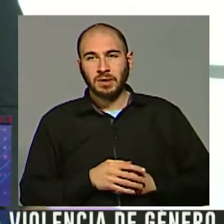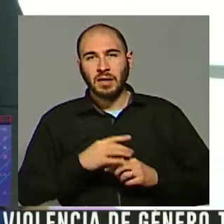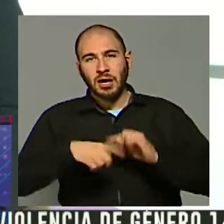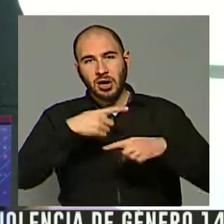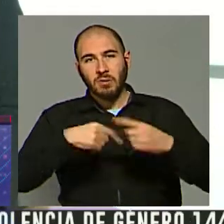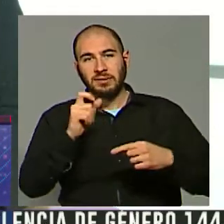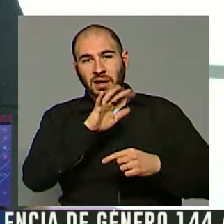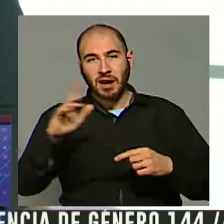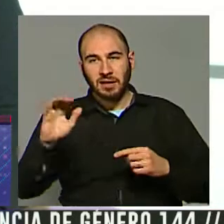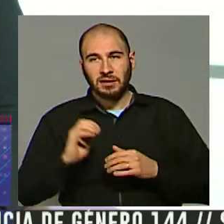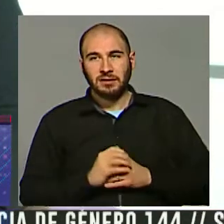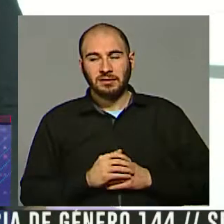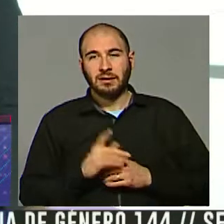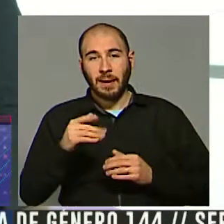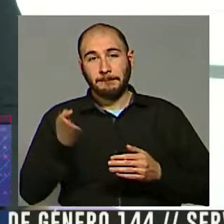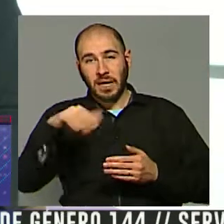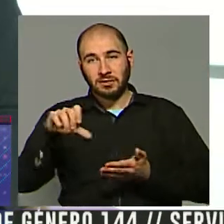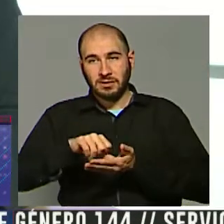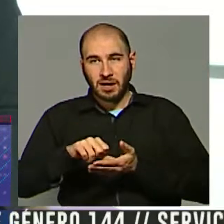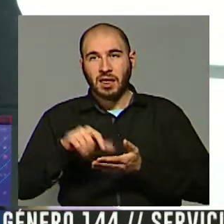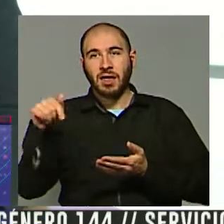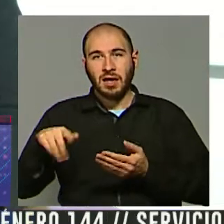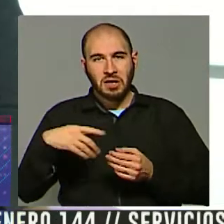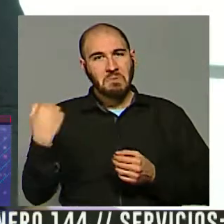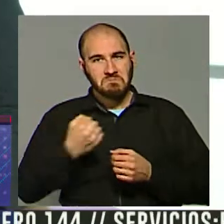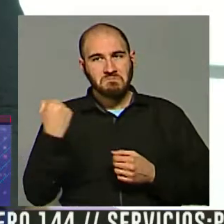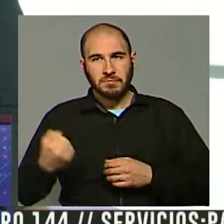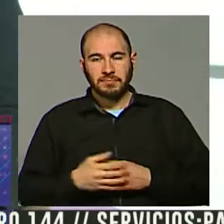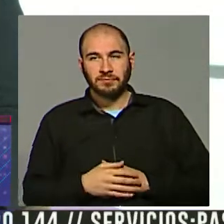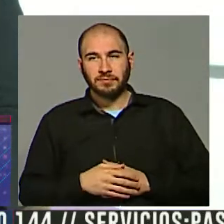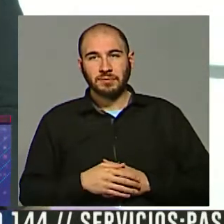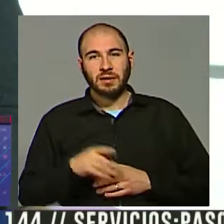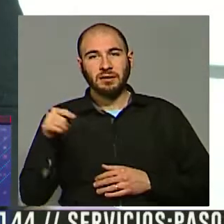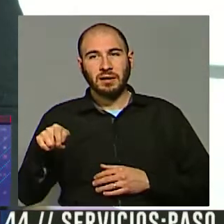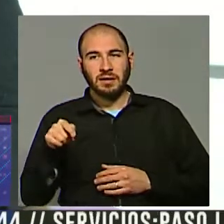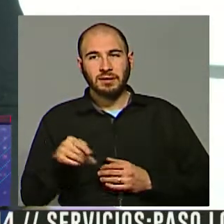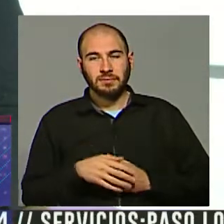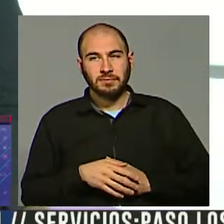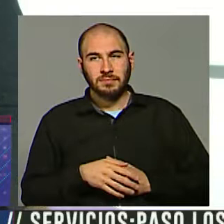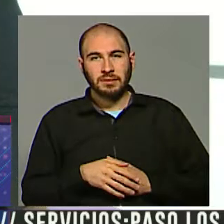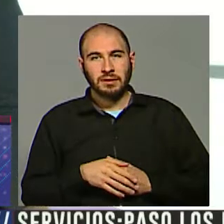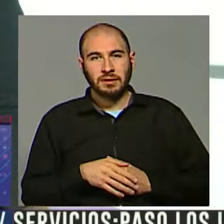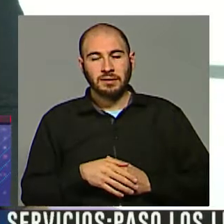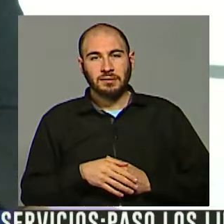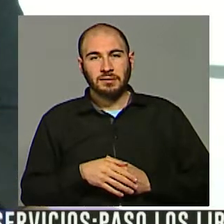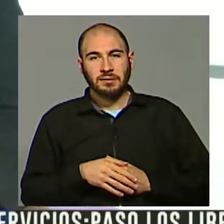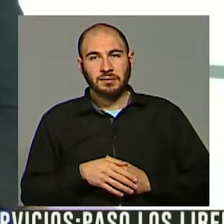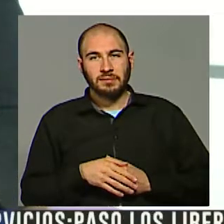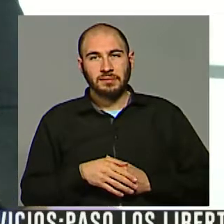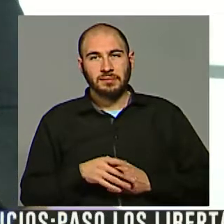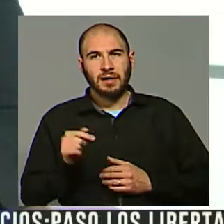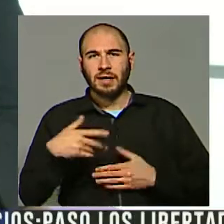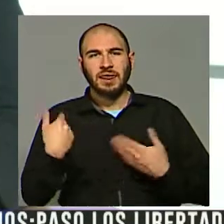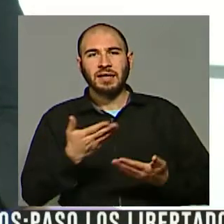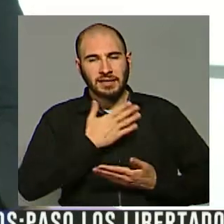renovación de las LEVAC ha sido para el Banco Central relativamente exitosa. Entonces, en este sentido, lo que va a intentar llevar